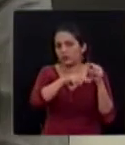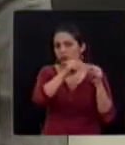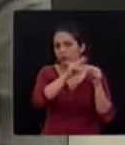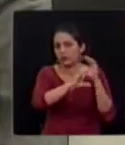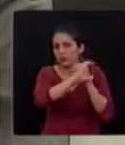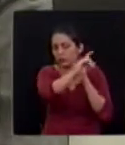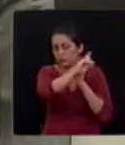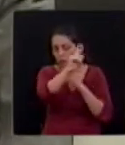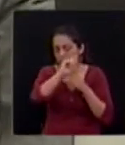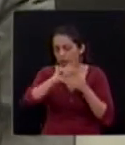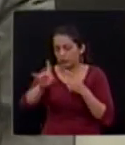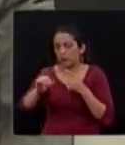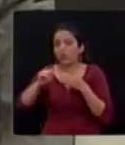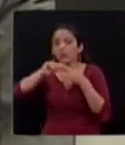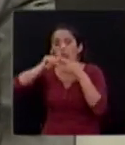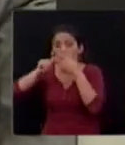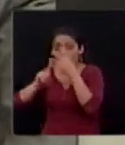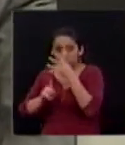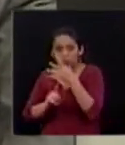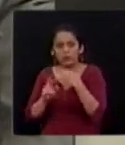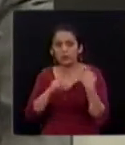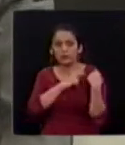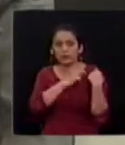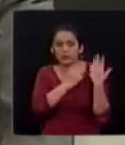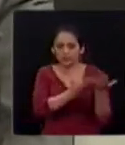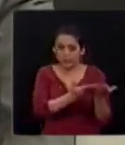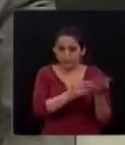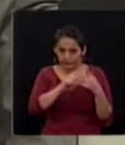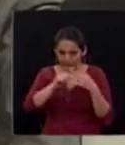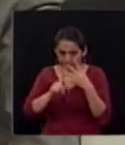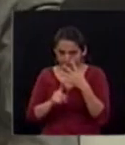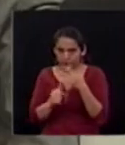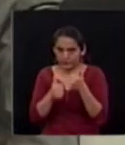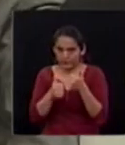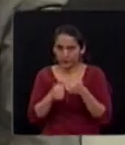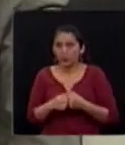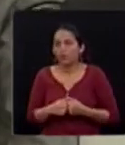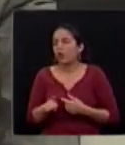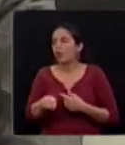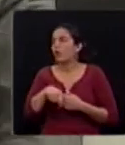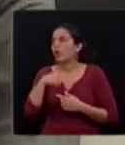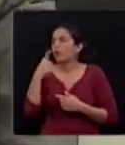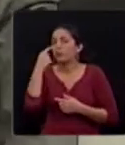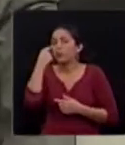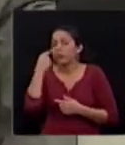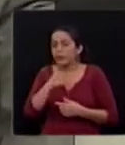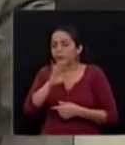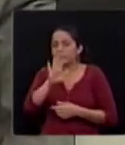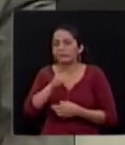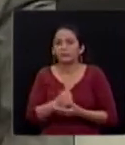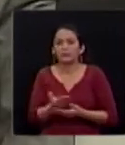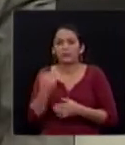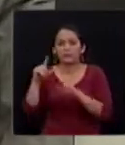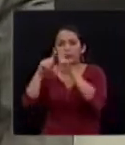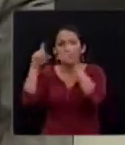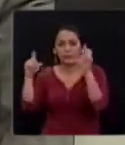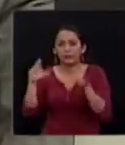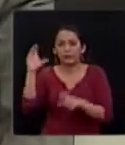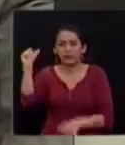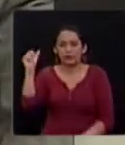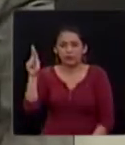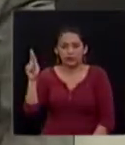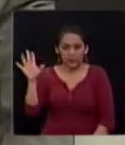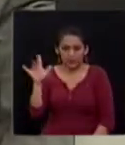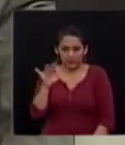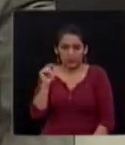sectores estratégicos, en primer lugar. En segundo lugar, está la evidencia que fue presentada por la empresa Carno